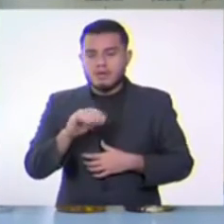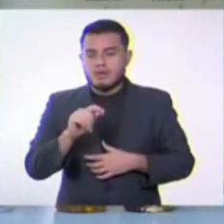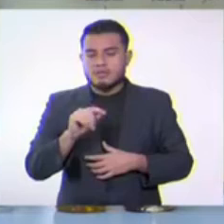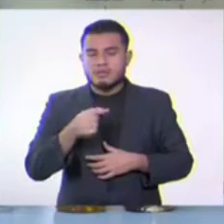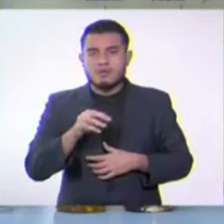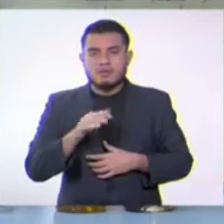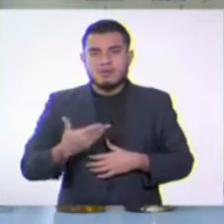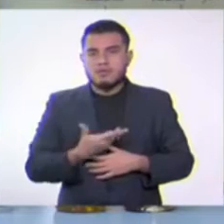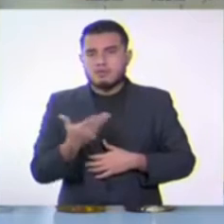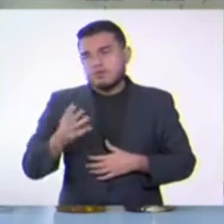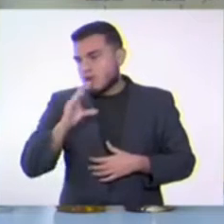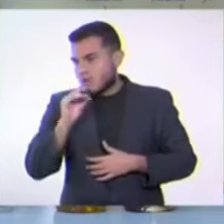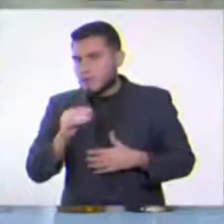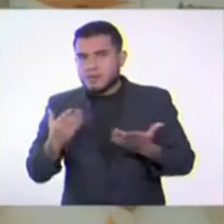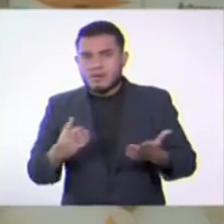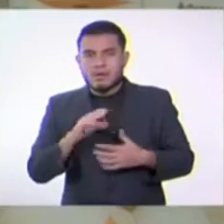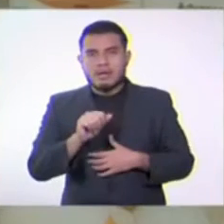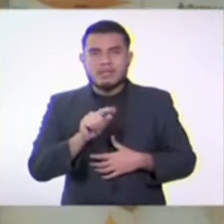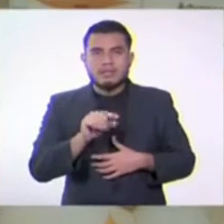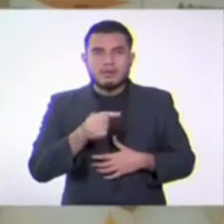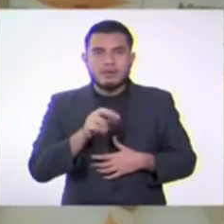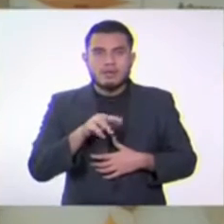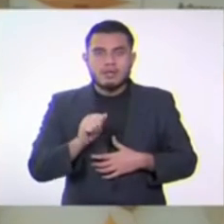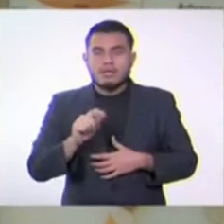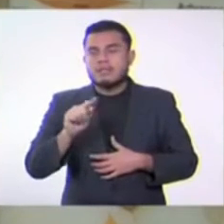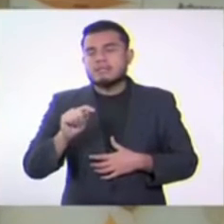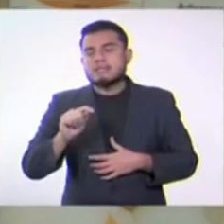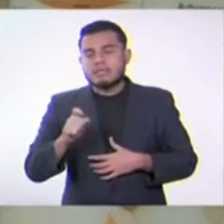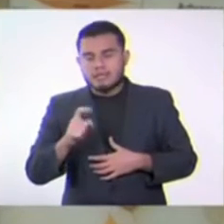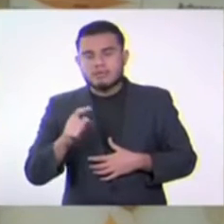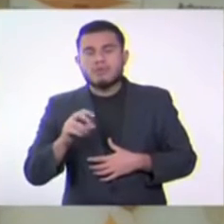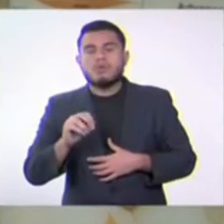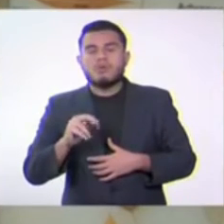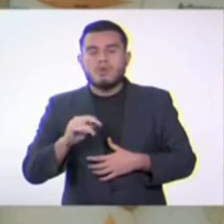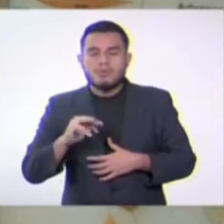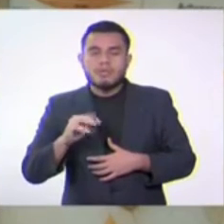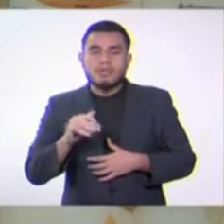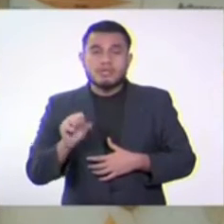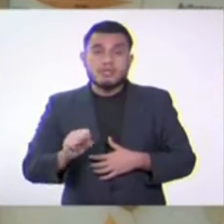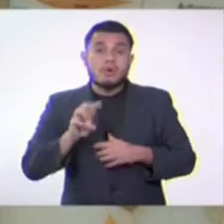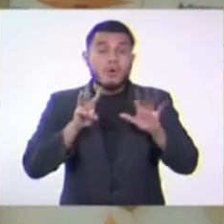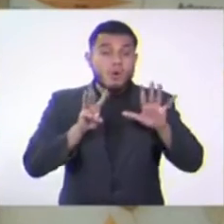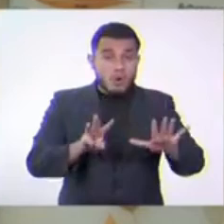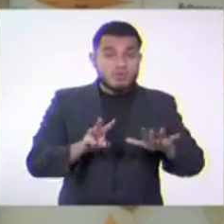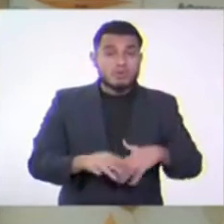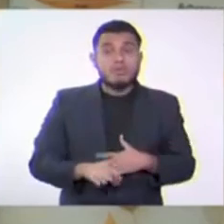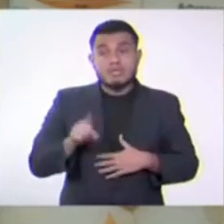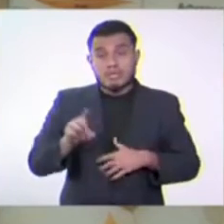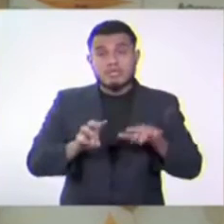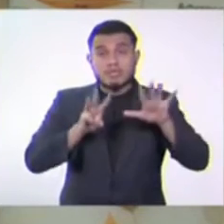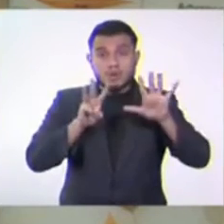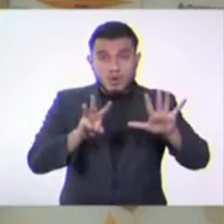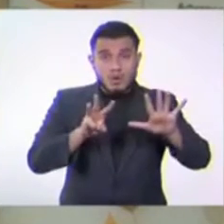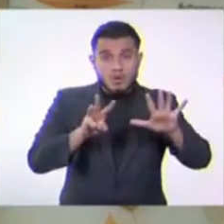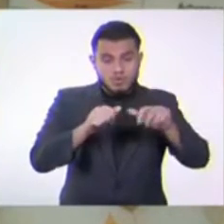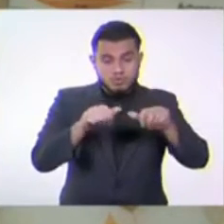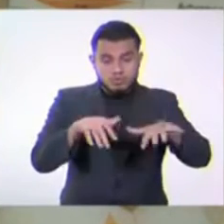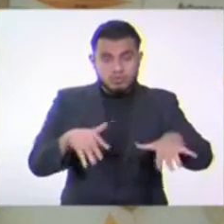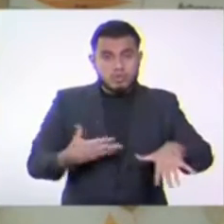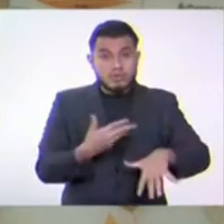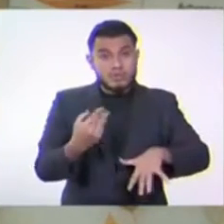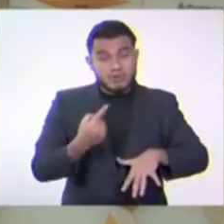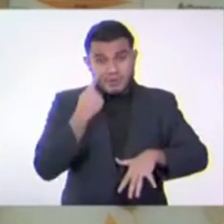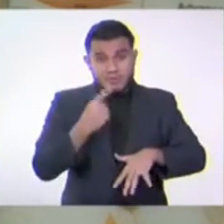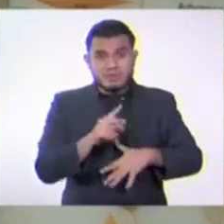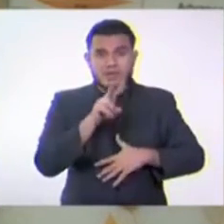cuales llamamos categorías taxonómicas. Recuerda que son 8 categorías. De esas 8 categorías solo hemos visto las